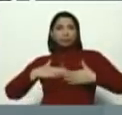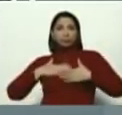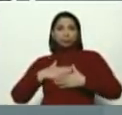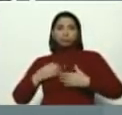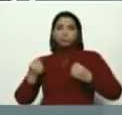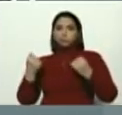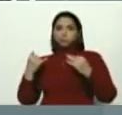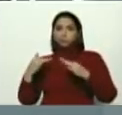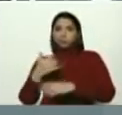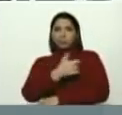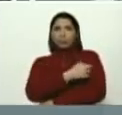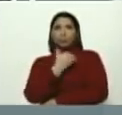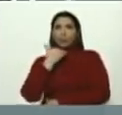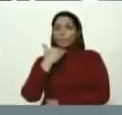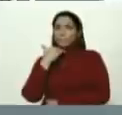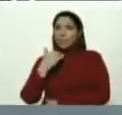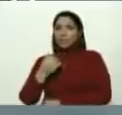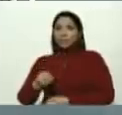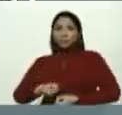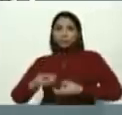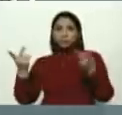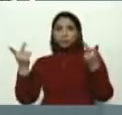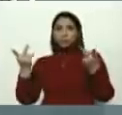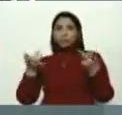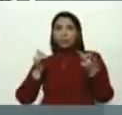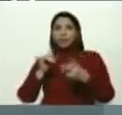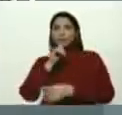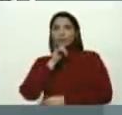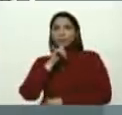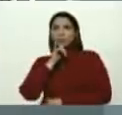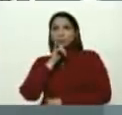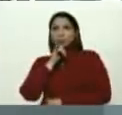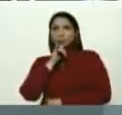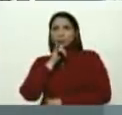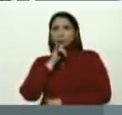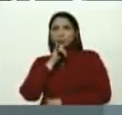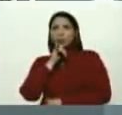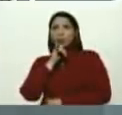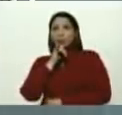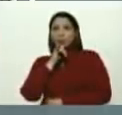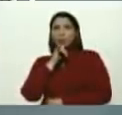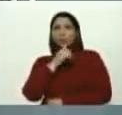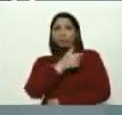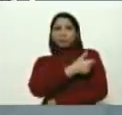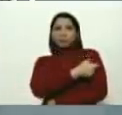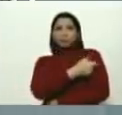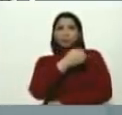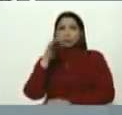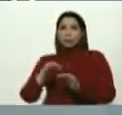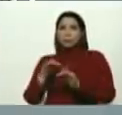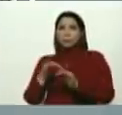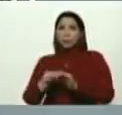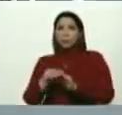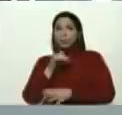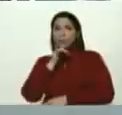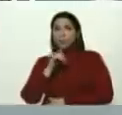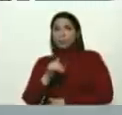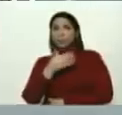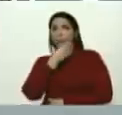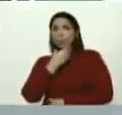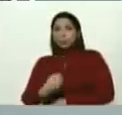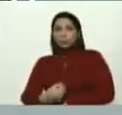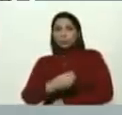la vacuna apenas salga. Hay anuncios que va a haber vacuna para septiembre, anuncios que va a haber vacuna para